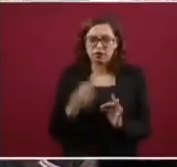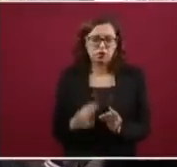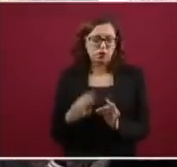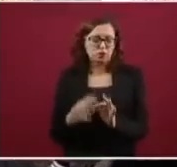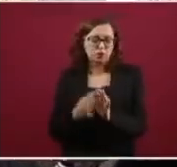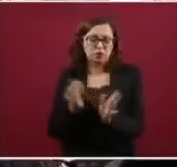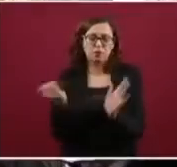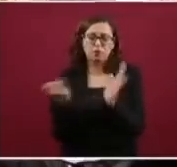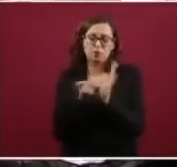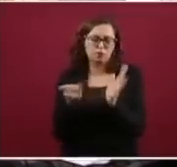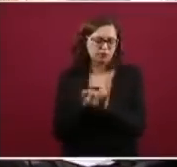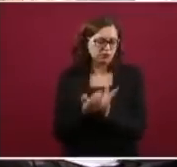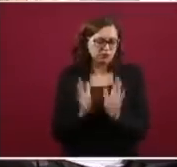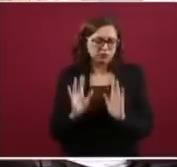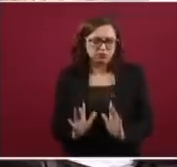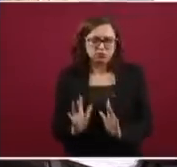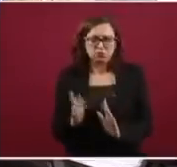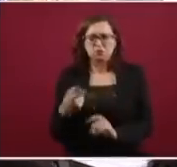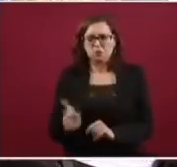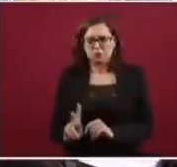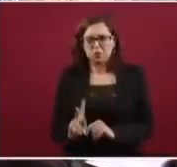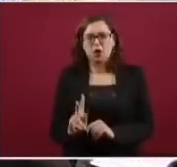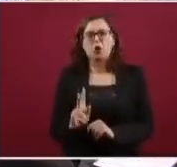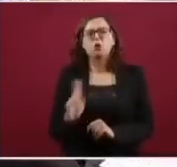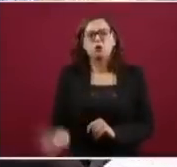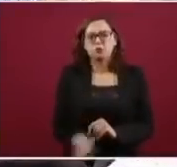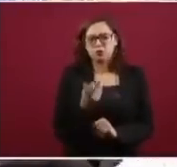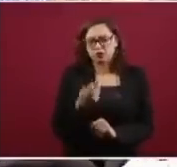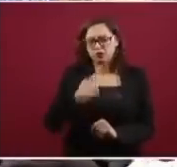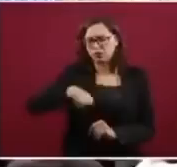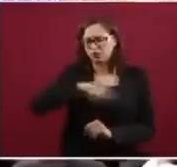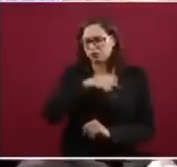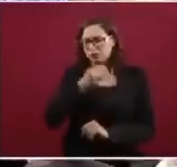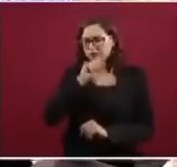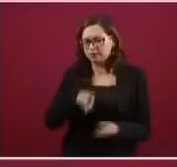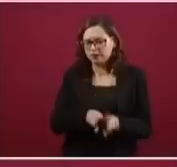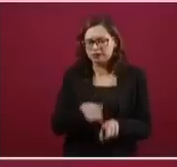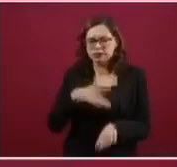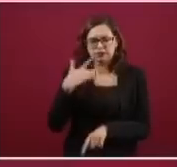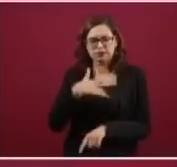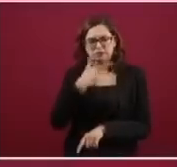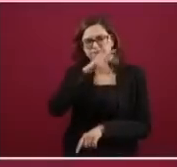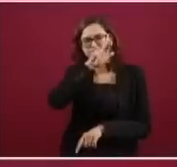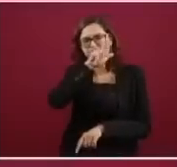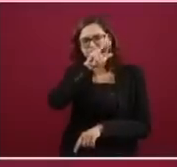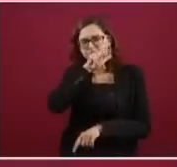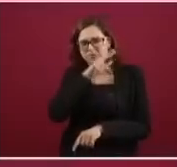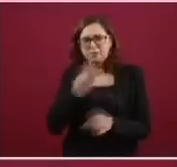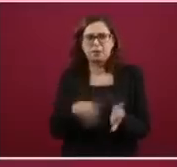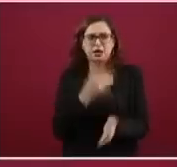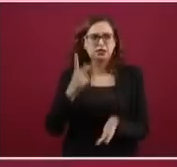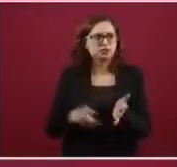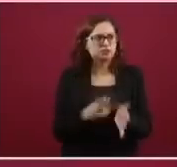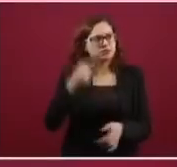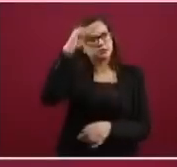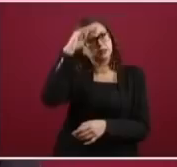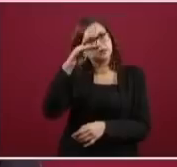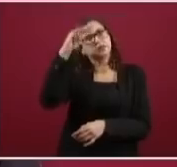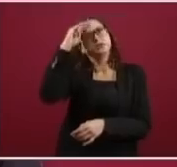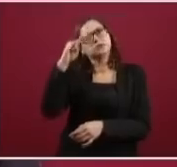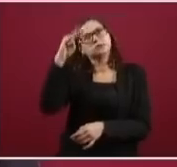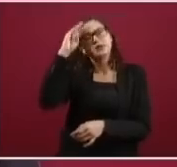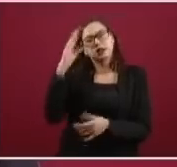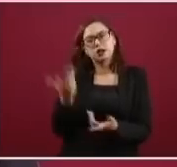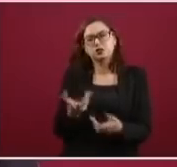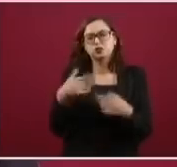hay una pregunta y hay una preocupación que nosotros tenemos y que se ha convertido una pregunta reiterada en los últimos días que